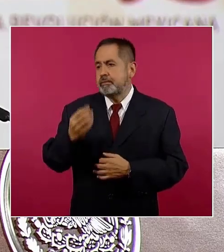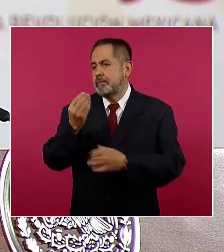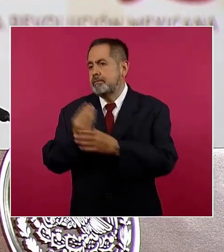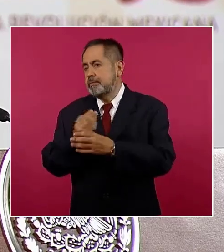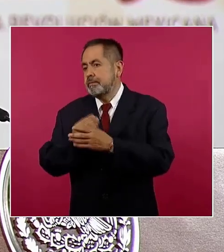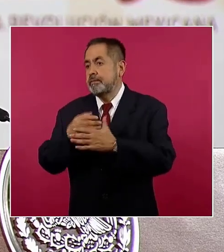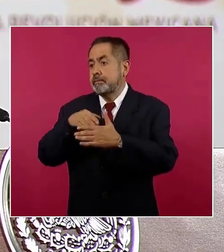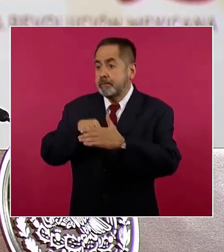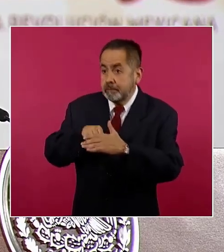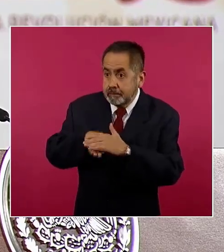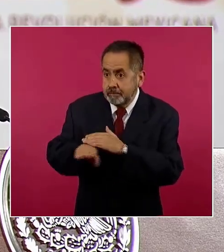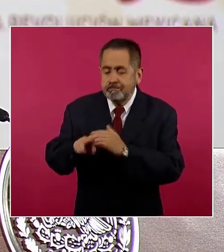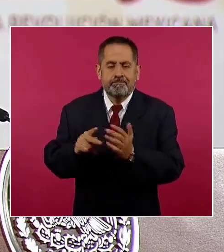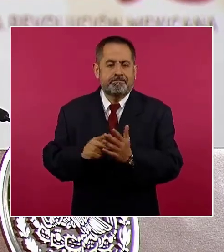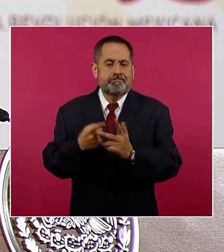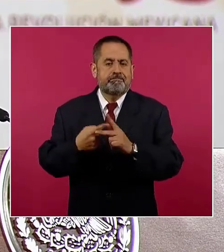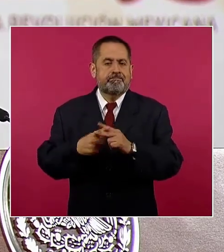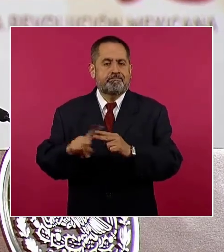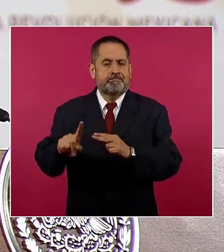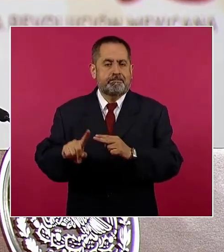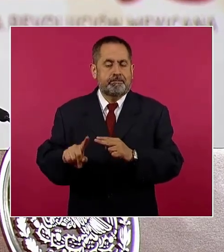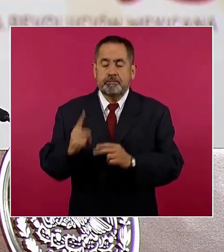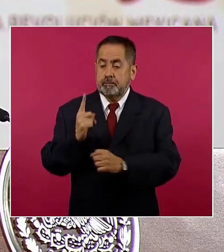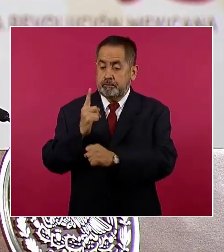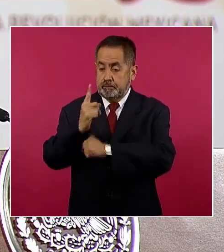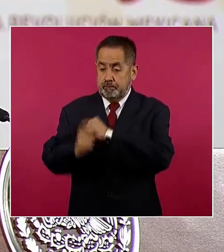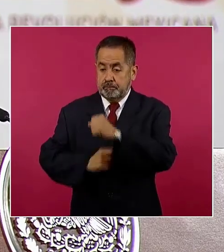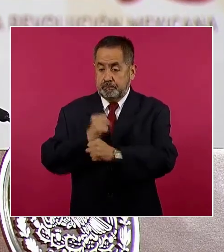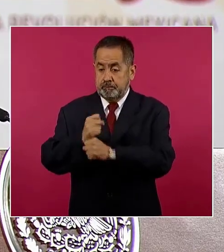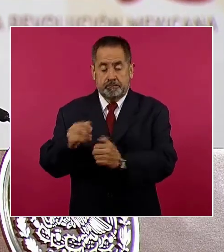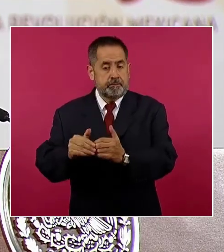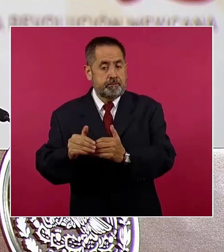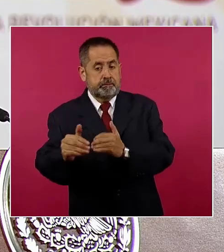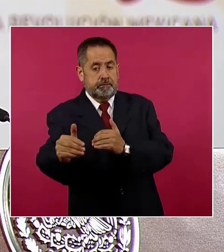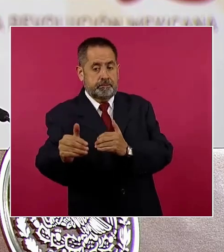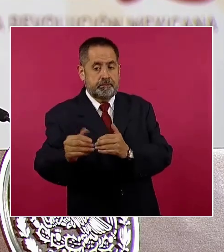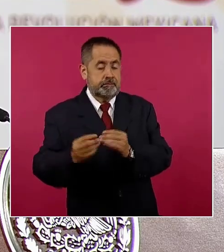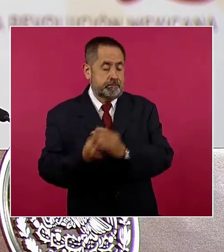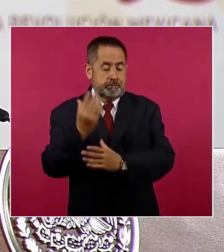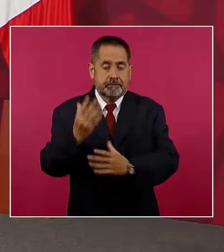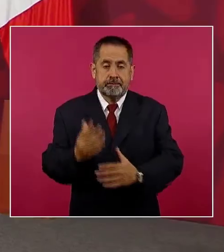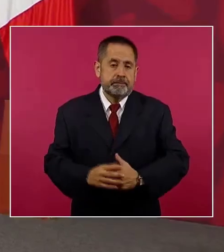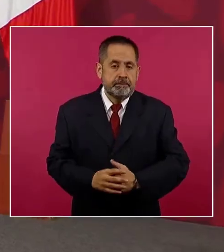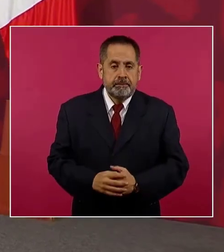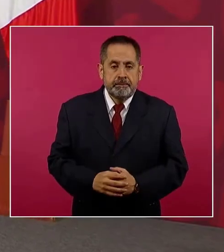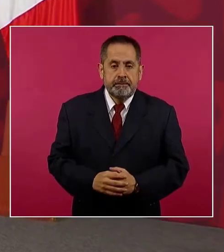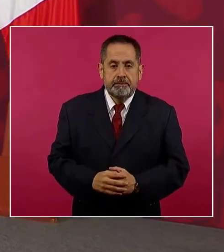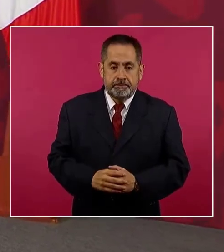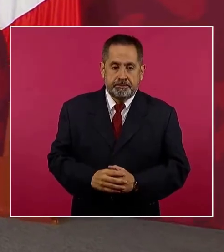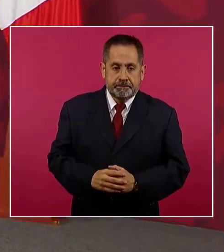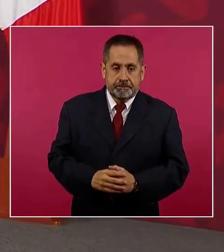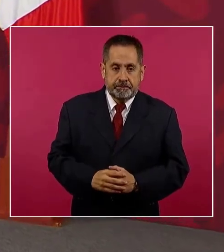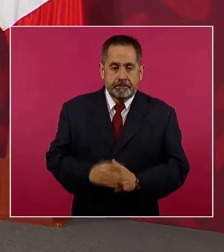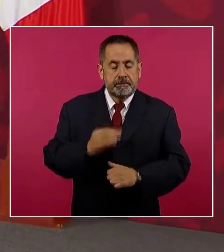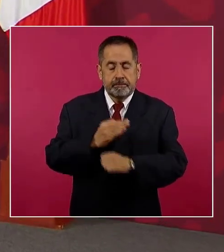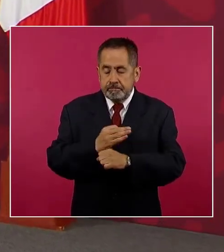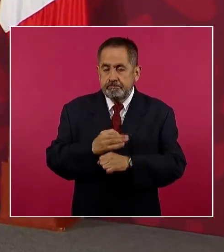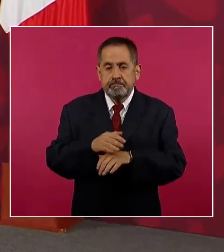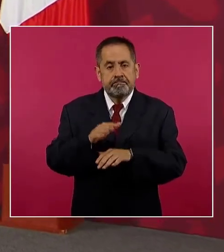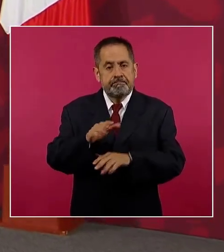un nuevo ciclo escolar. Vamos a hablar sobre esto